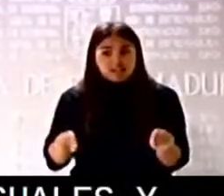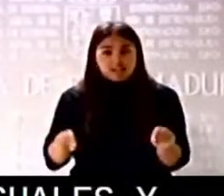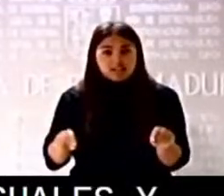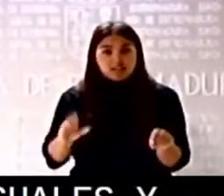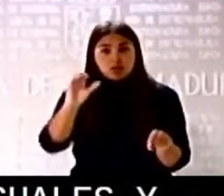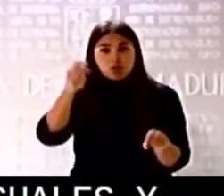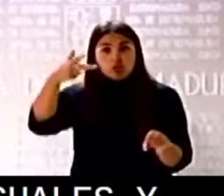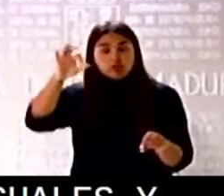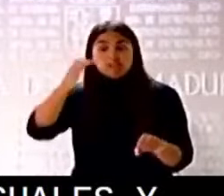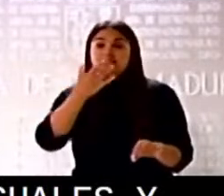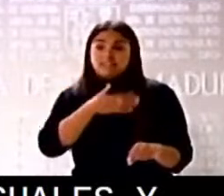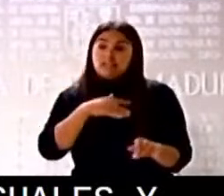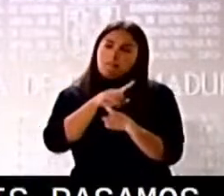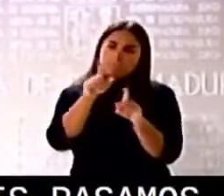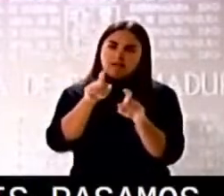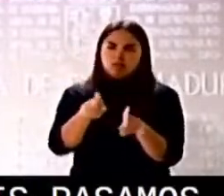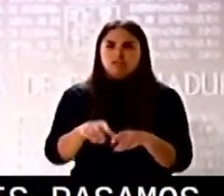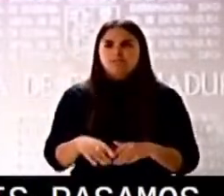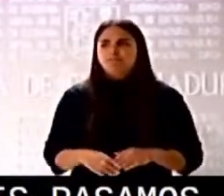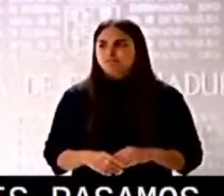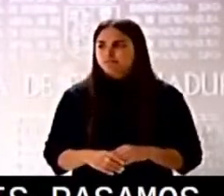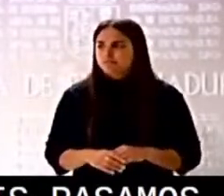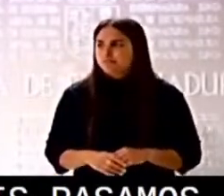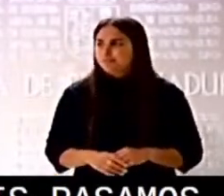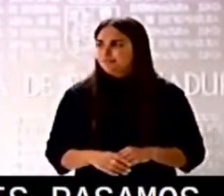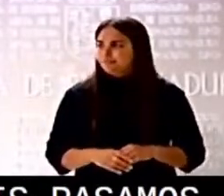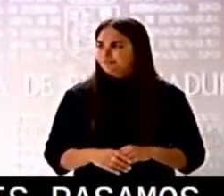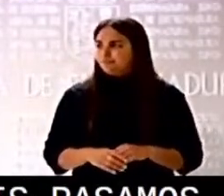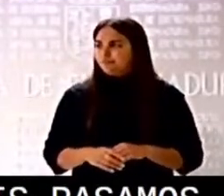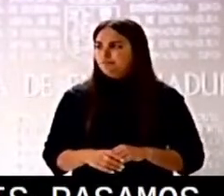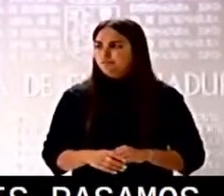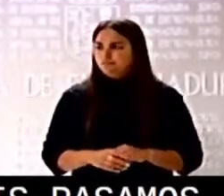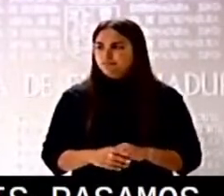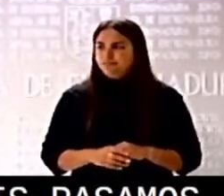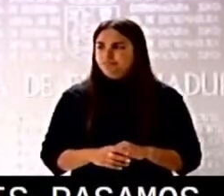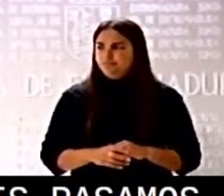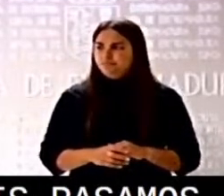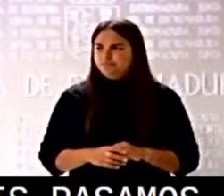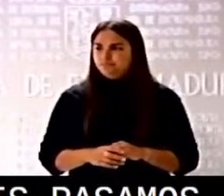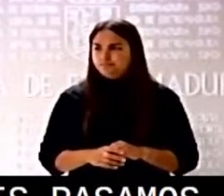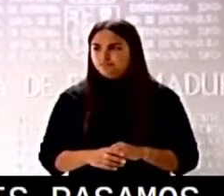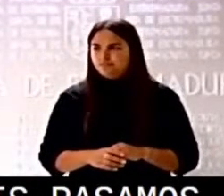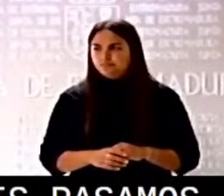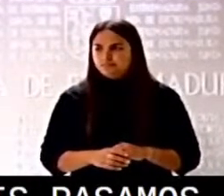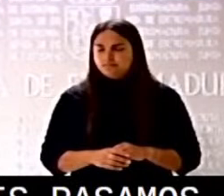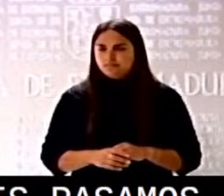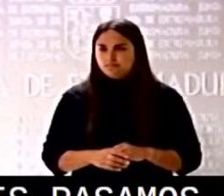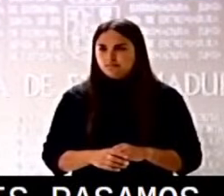si queréis pasamos a las preguntas. Una pregunta.